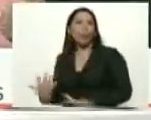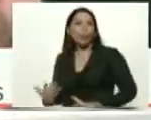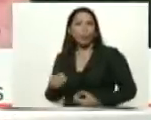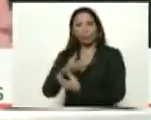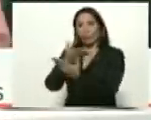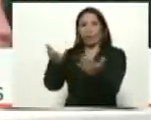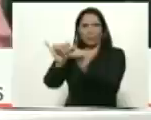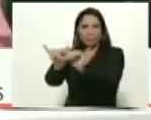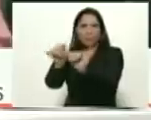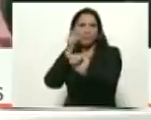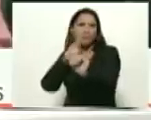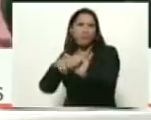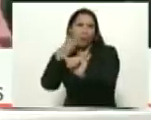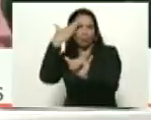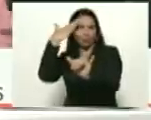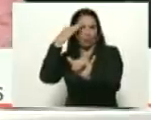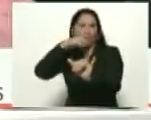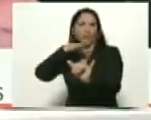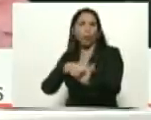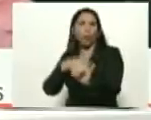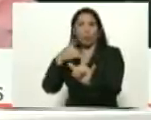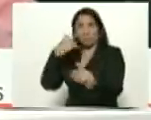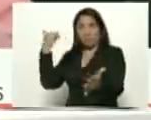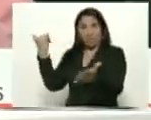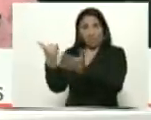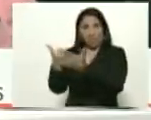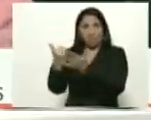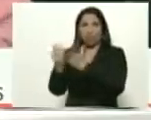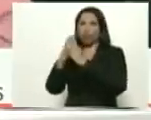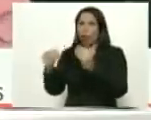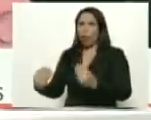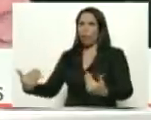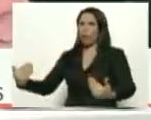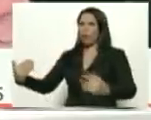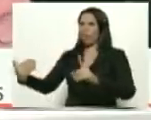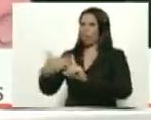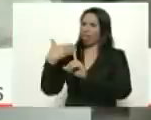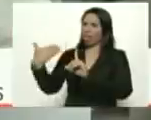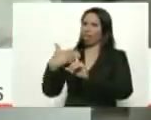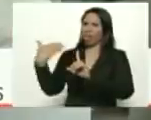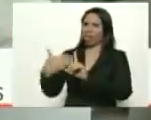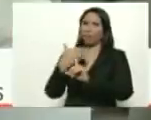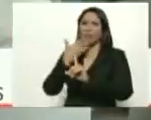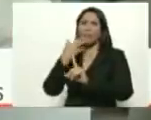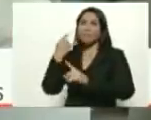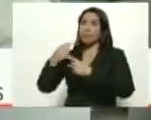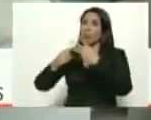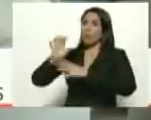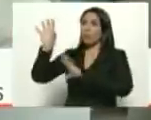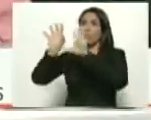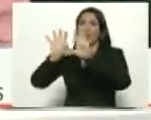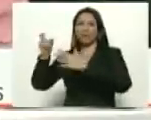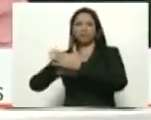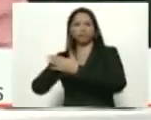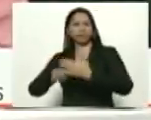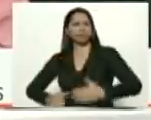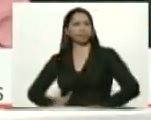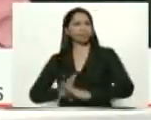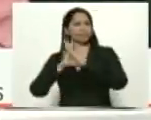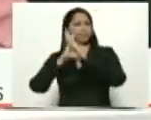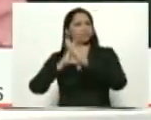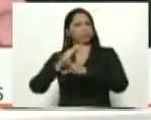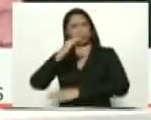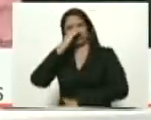ustedes, que han visto todo lo que nos han hecho. Desde afuera, sanciones criminales,